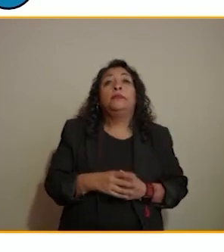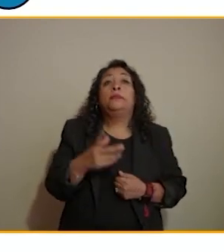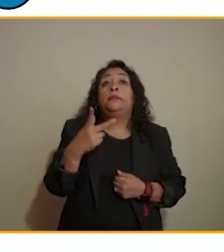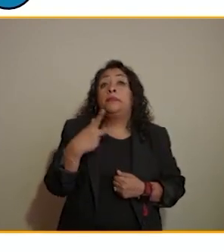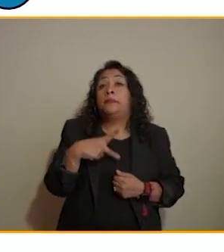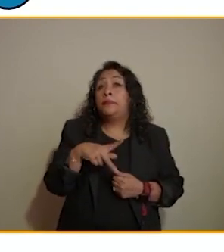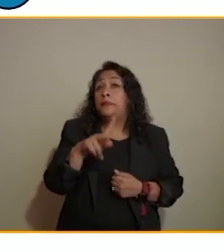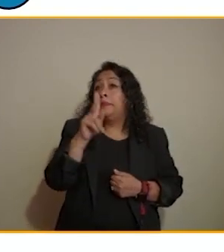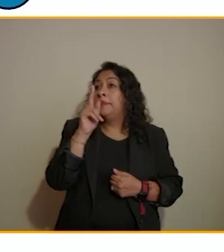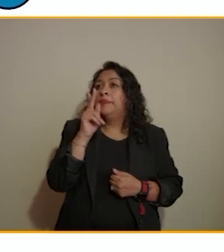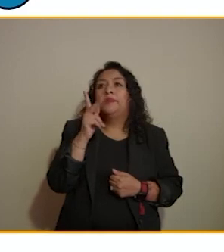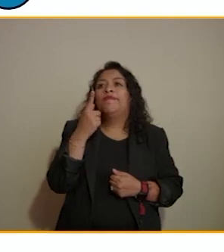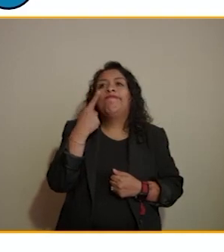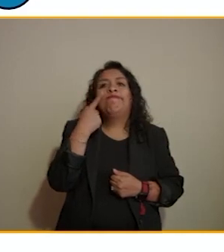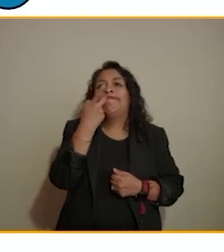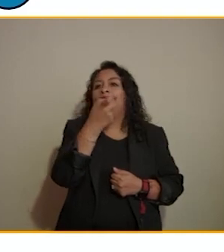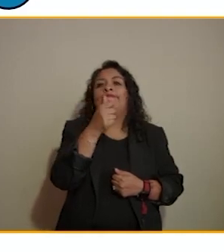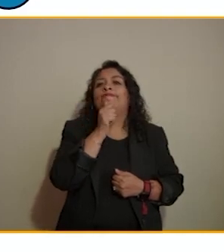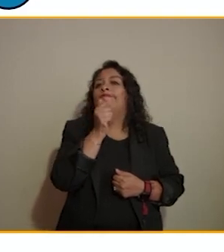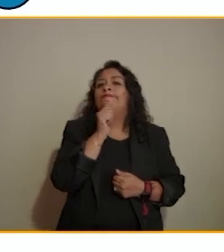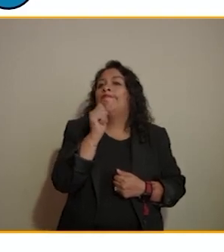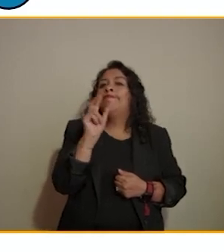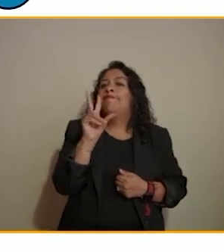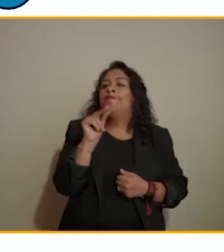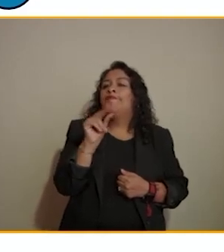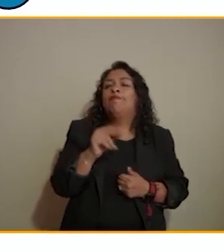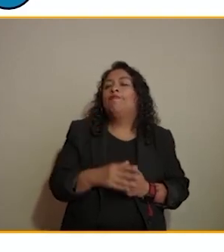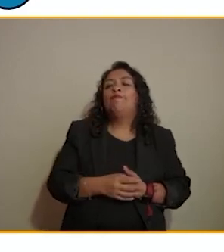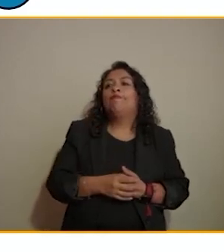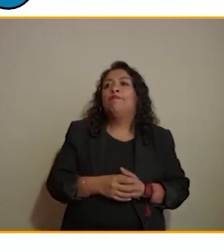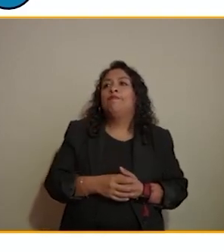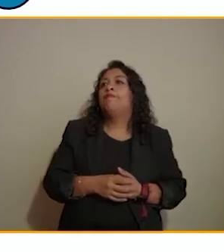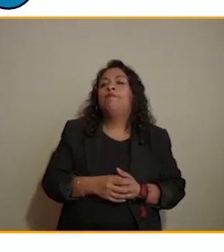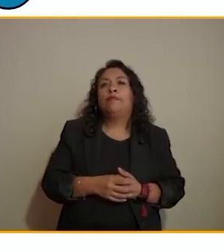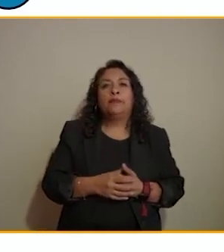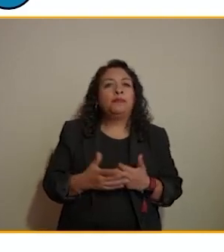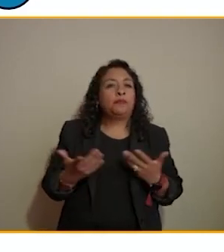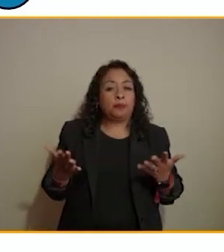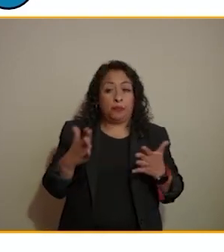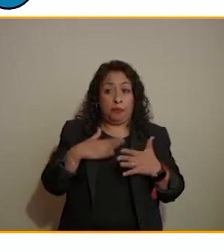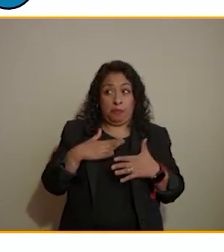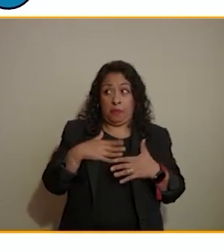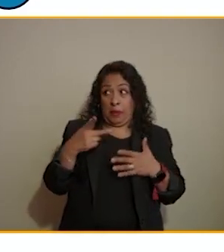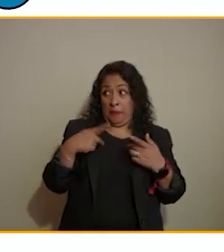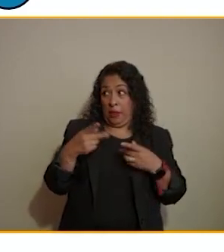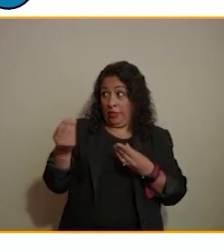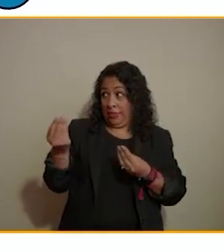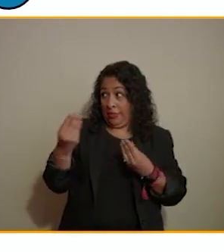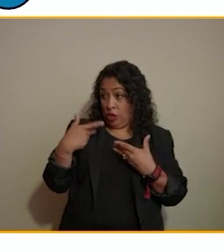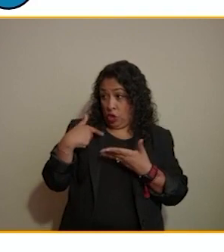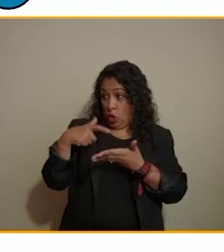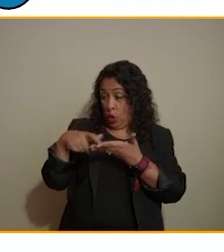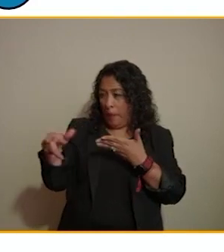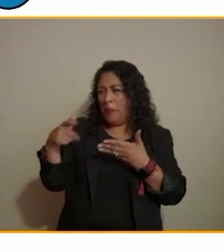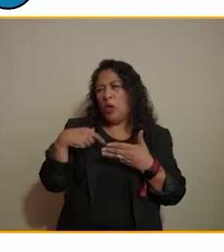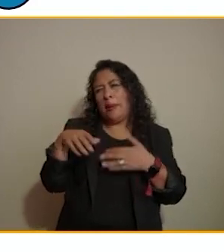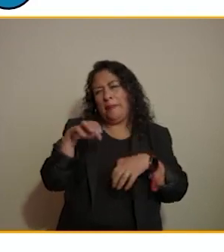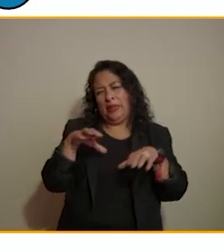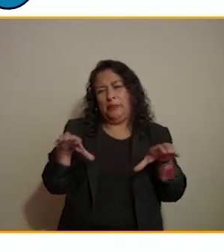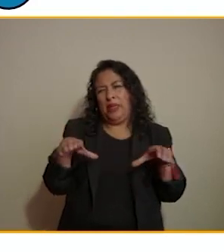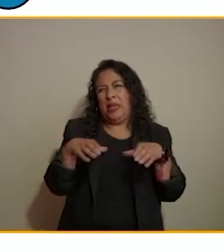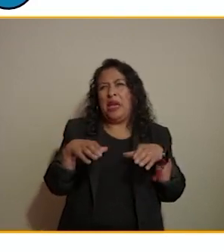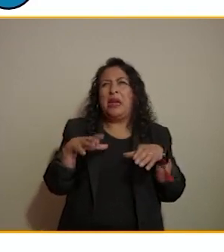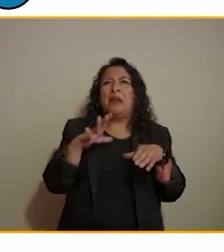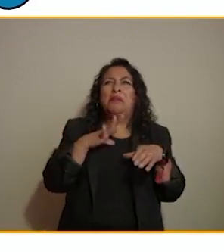Pero todavía no nos vemos así. Es decir, mi proveedor, yo empresa mediana, probablemente tengo un